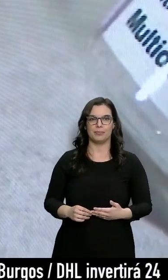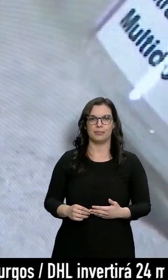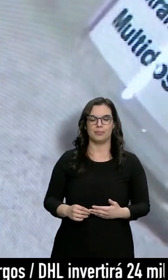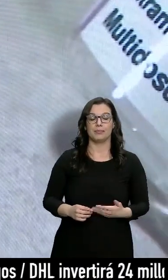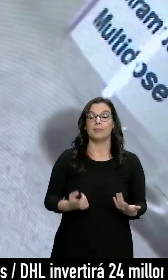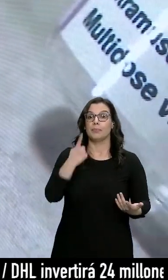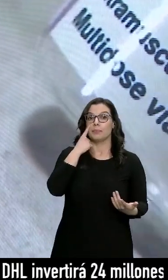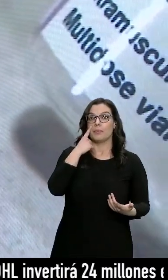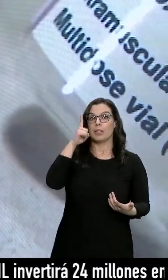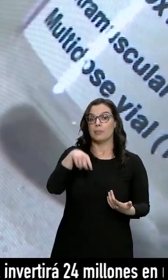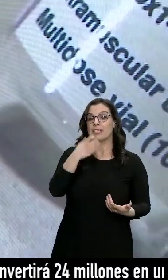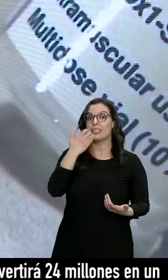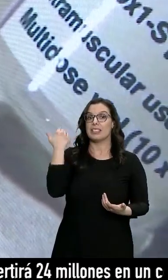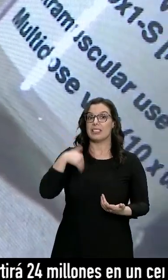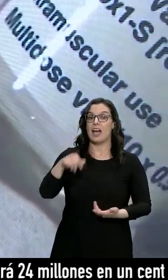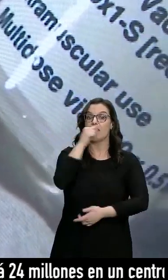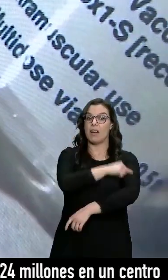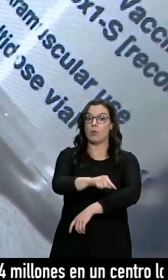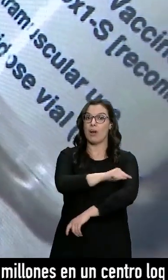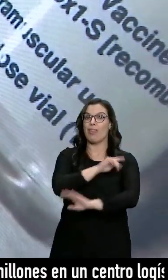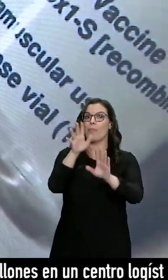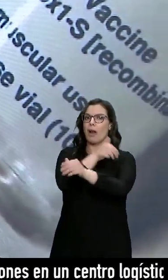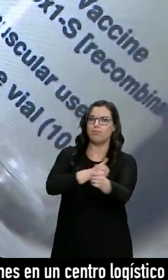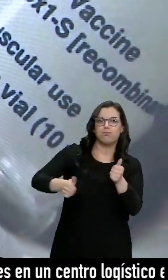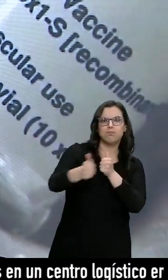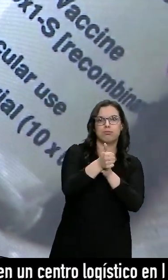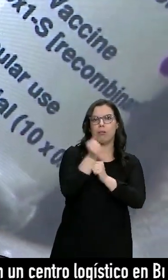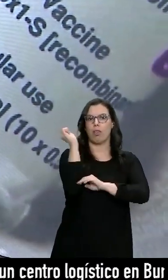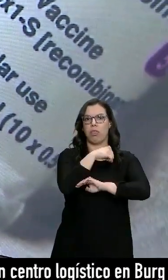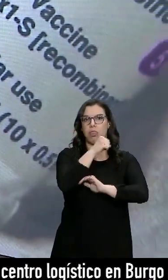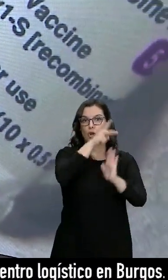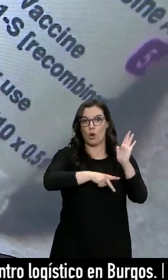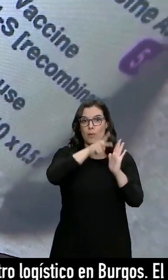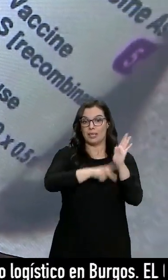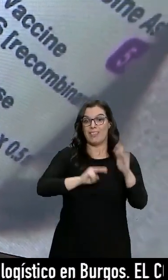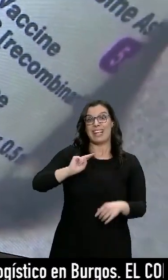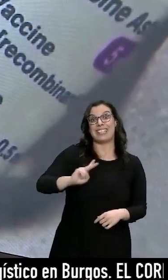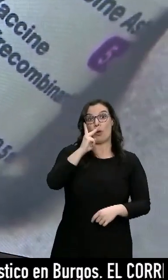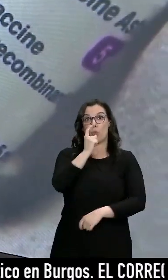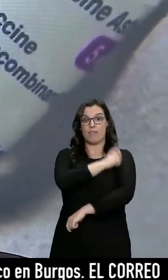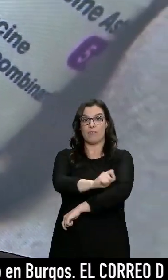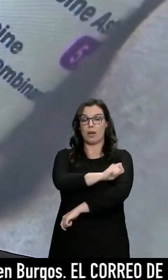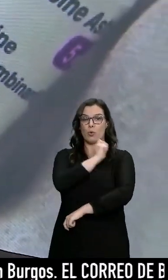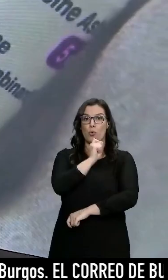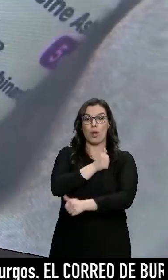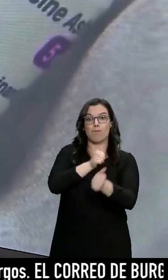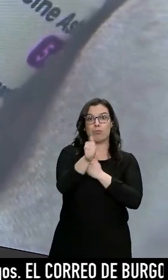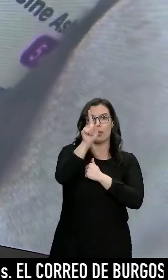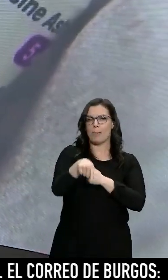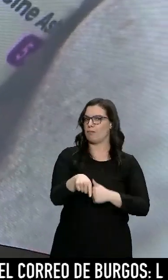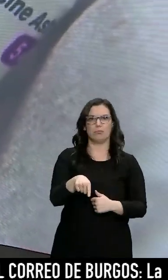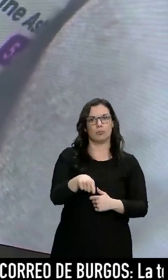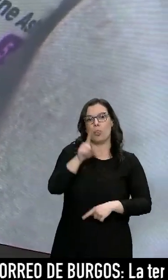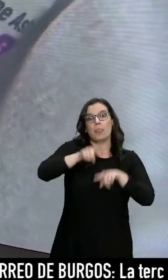Y atención, porque quienes se hayan vacunado de forma irregular no recibirán la segunda dosis hasta que les toque su turno, cuando lo marque